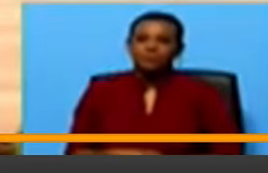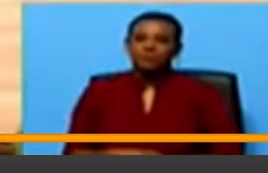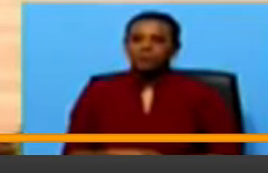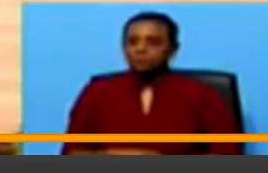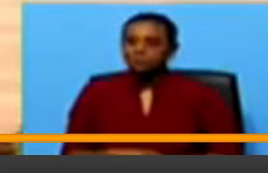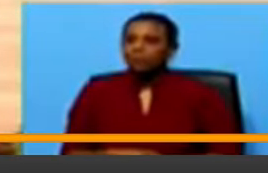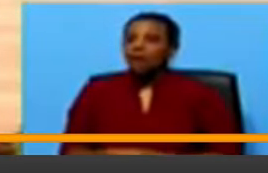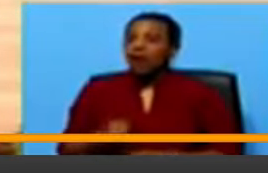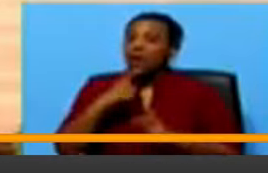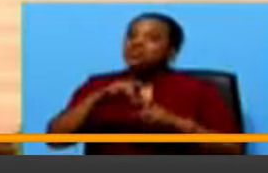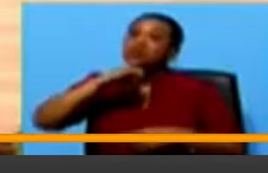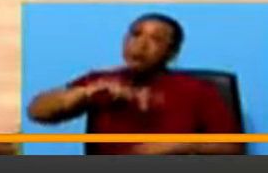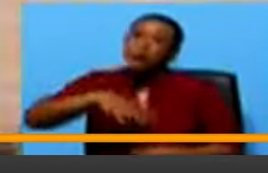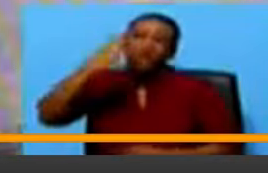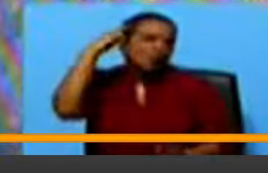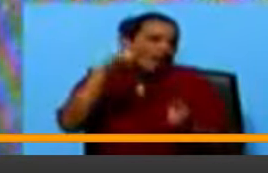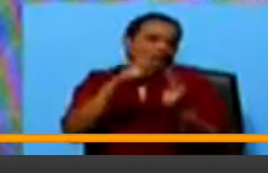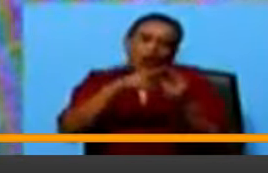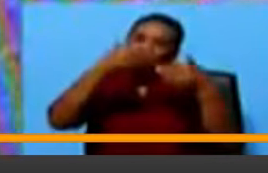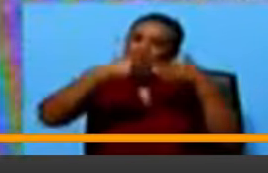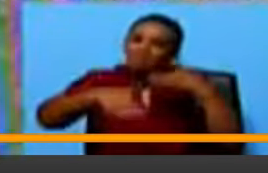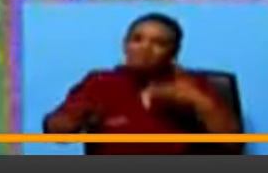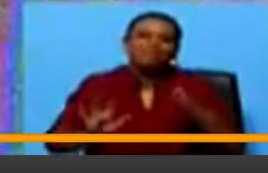El resto de la historia ustedes la conocen.